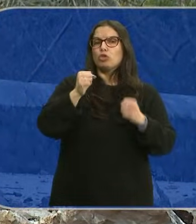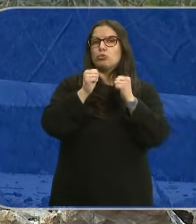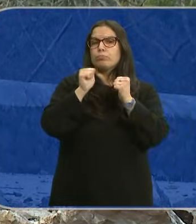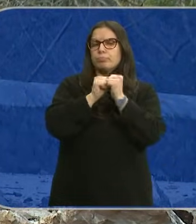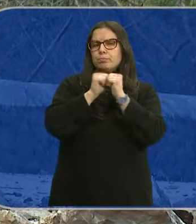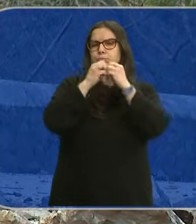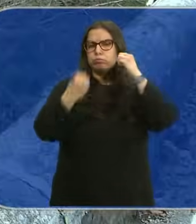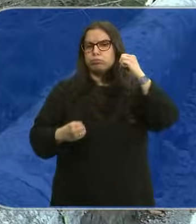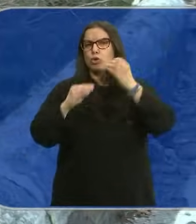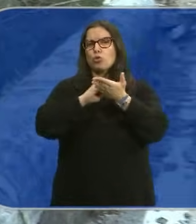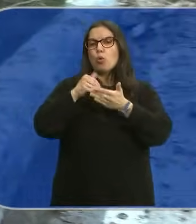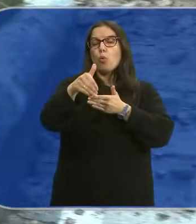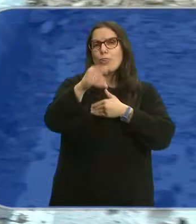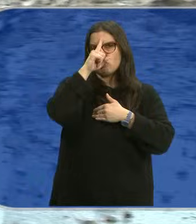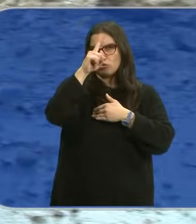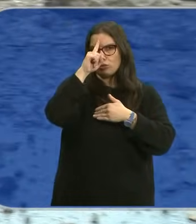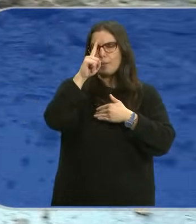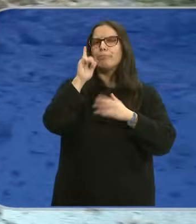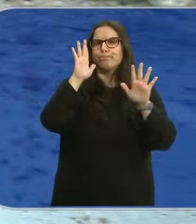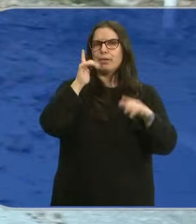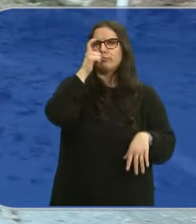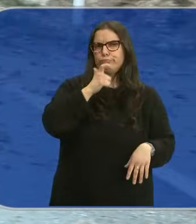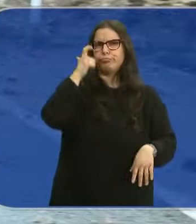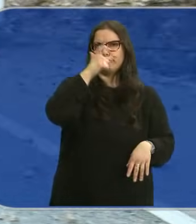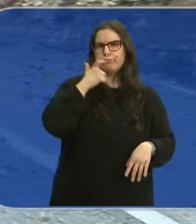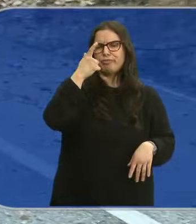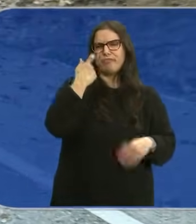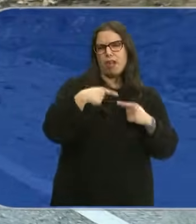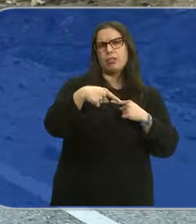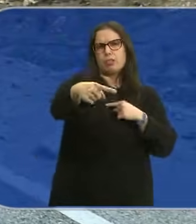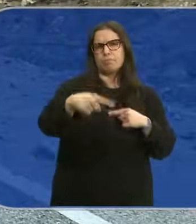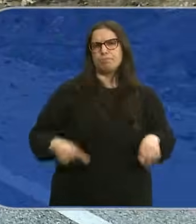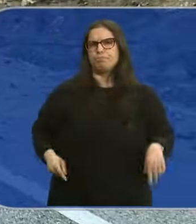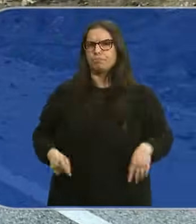no se sabe cuándo llegará, pero sí que tardará varios meses.